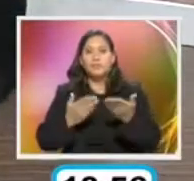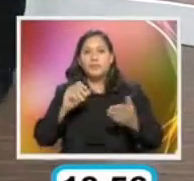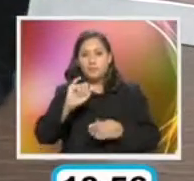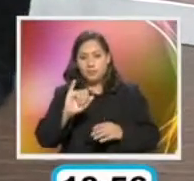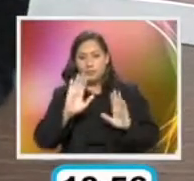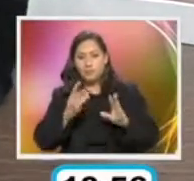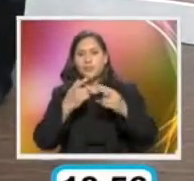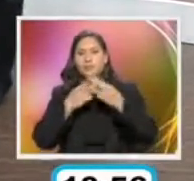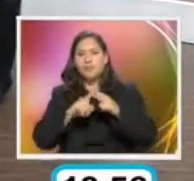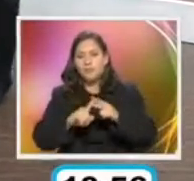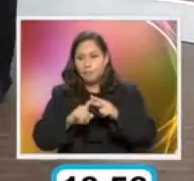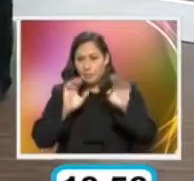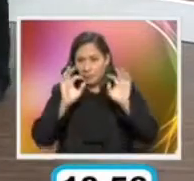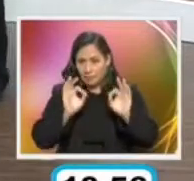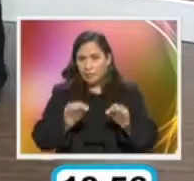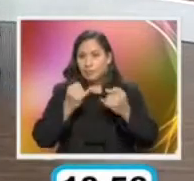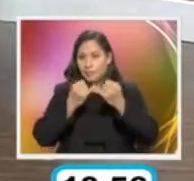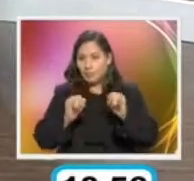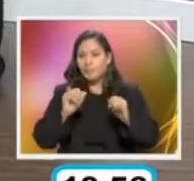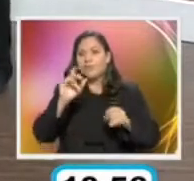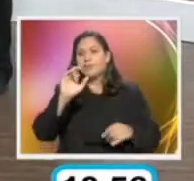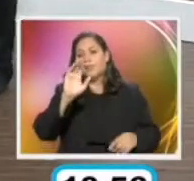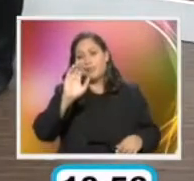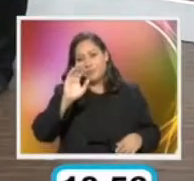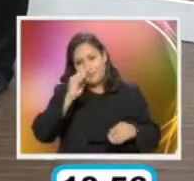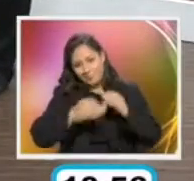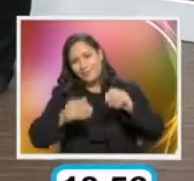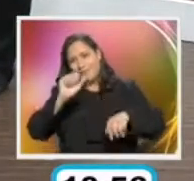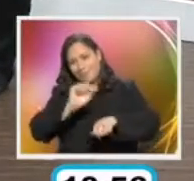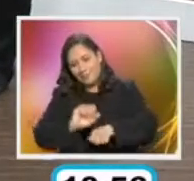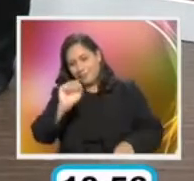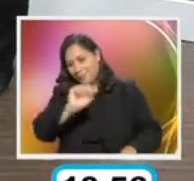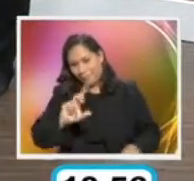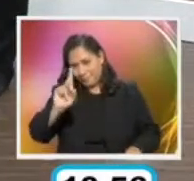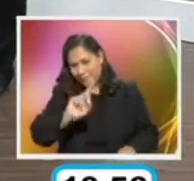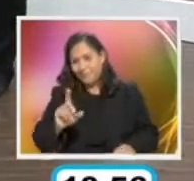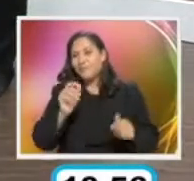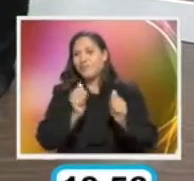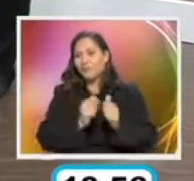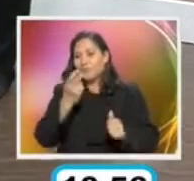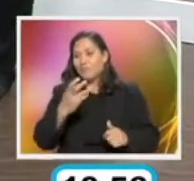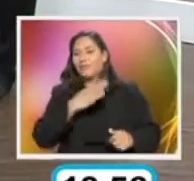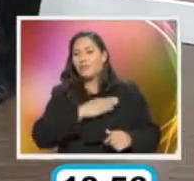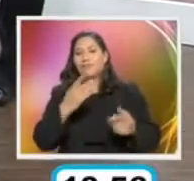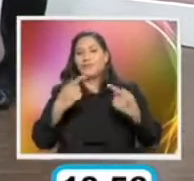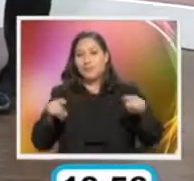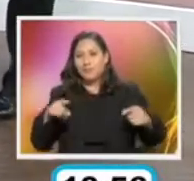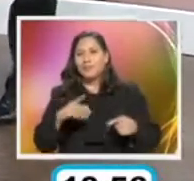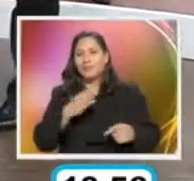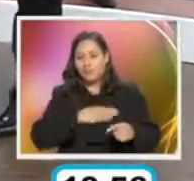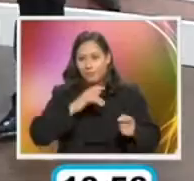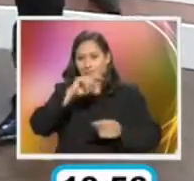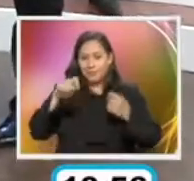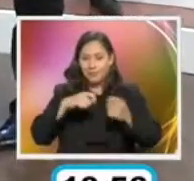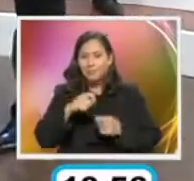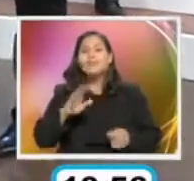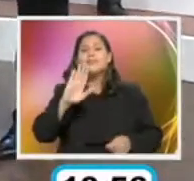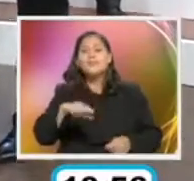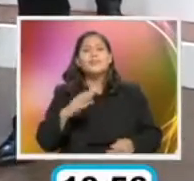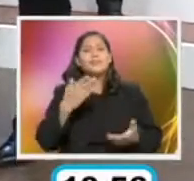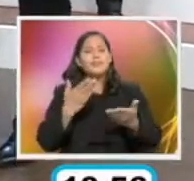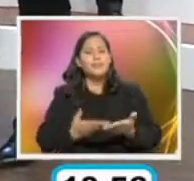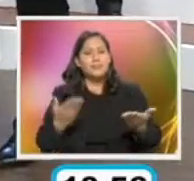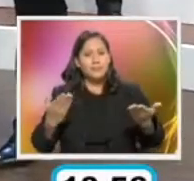Y ya damos por iniciado y formalmente inaugurado el fin de semana. Con Así esta es. buena música, Buena rumba, ¿no? buena rumba. Eso, buena rumba. Oigan, ¿van a